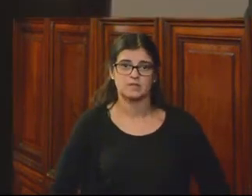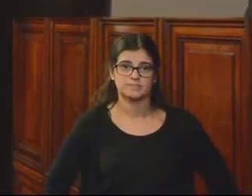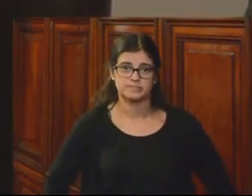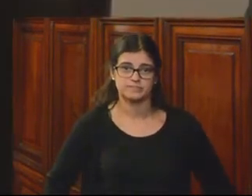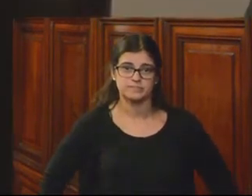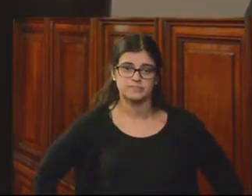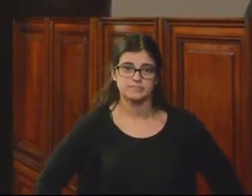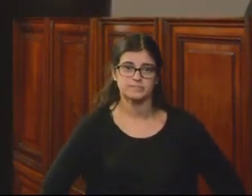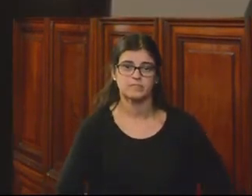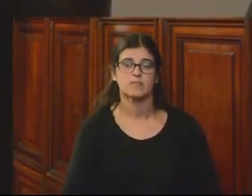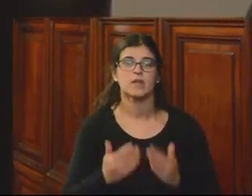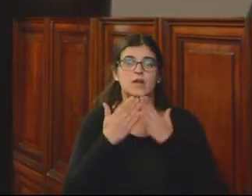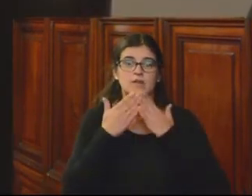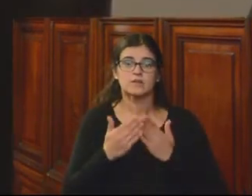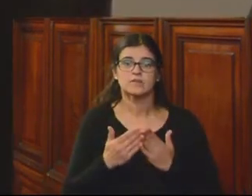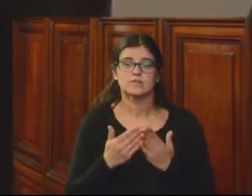gracias.